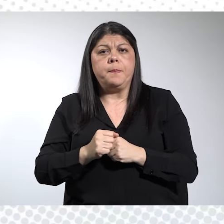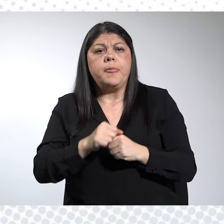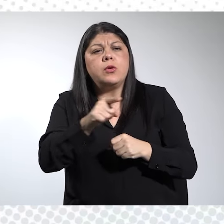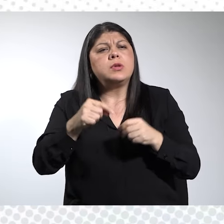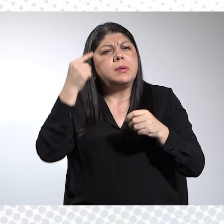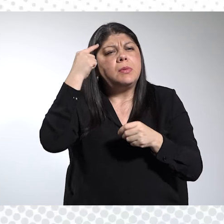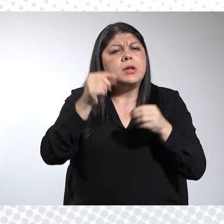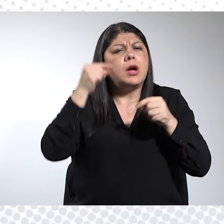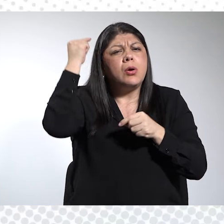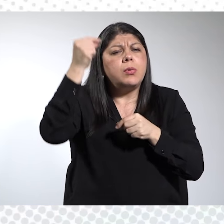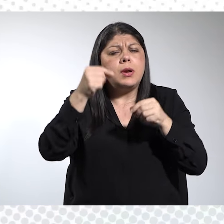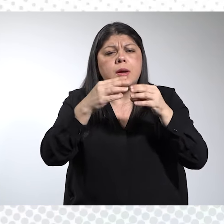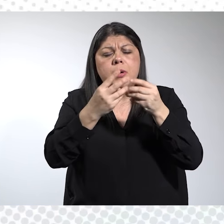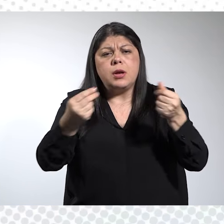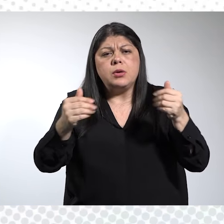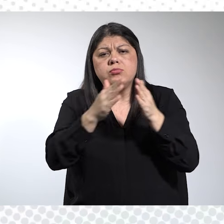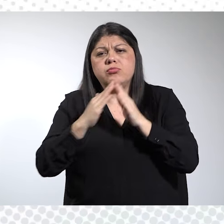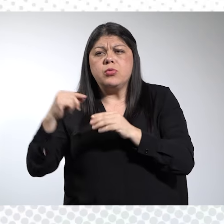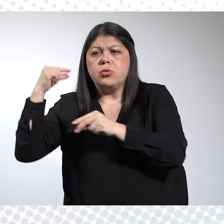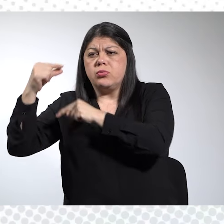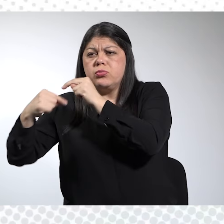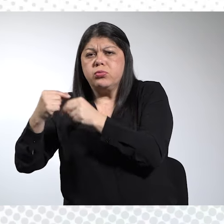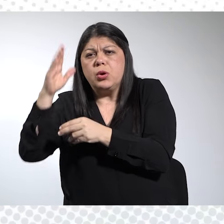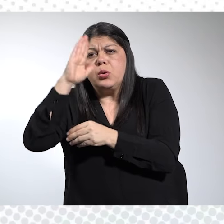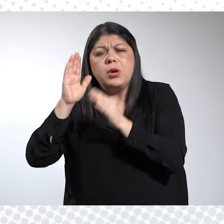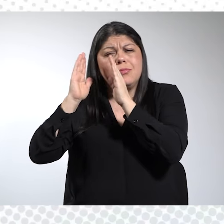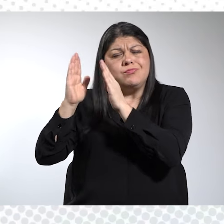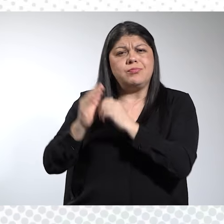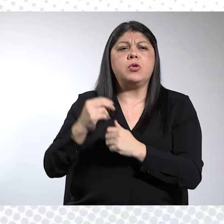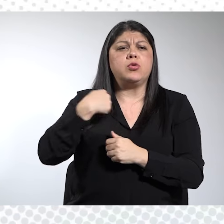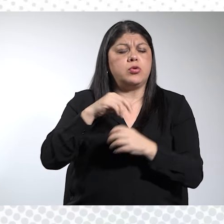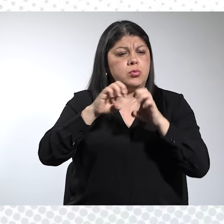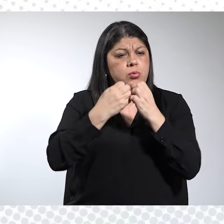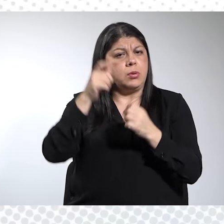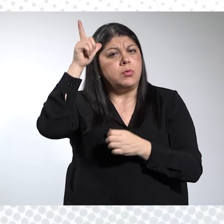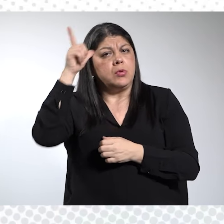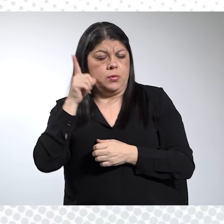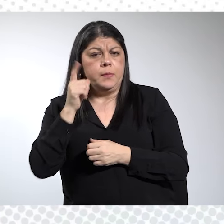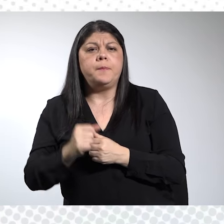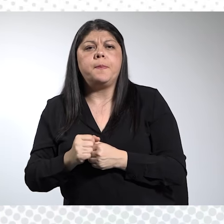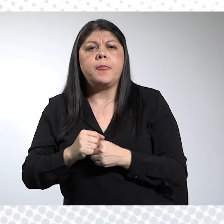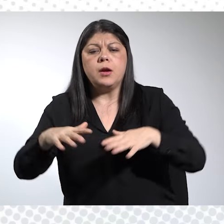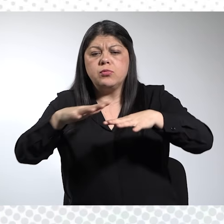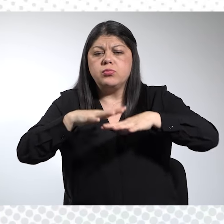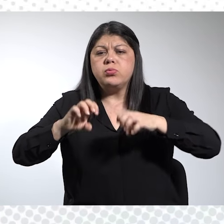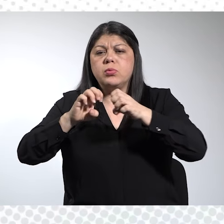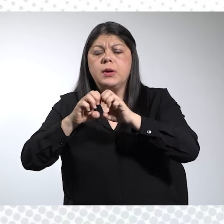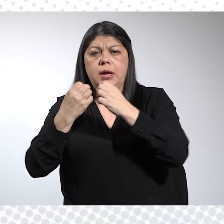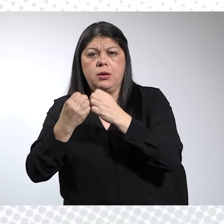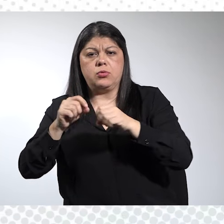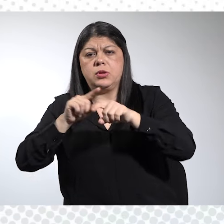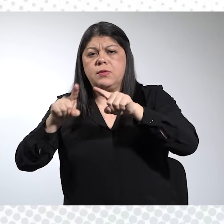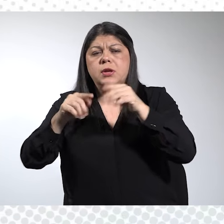¿Cómo piensa usted gobernar para territorios que históricamente no han sido escuchados? Tenemos equipos en Limón, tenemos equipos en las diferentes